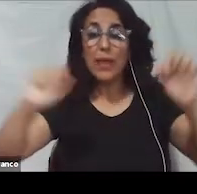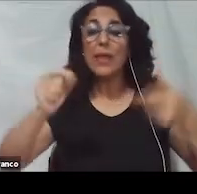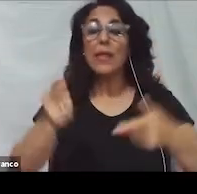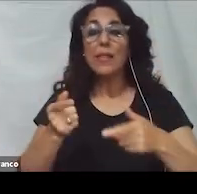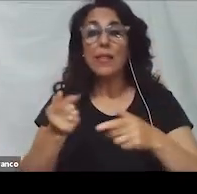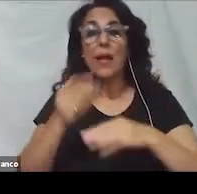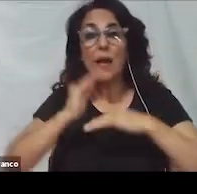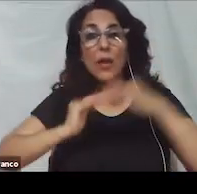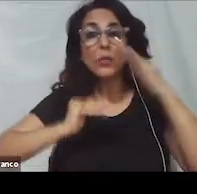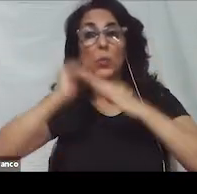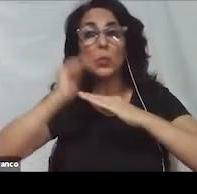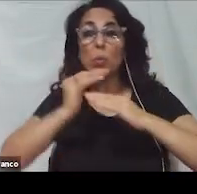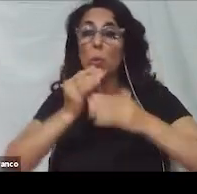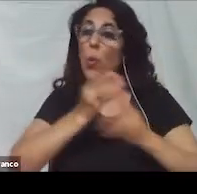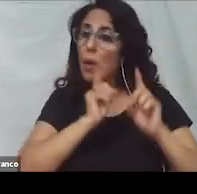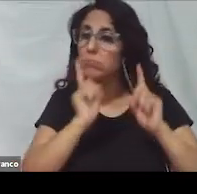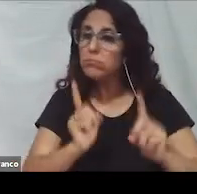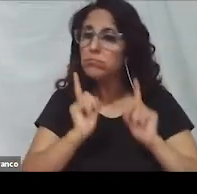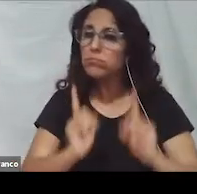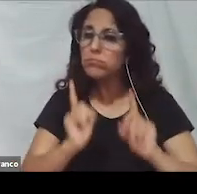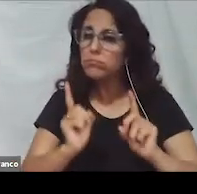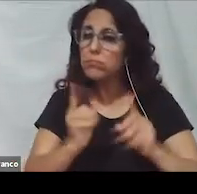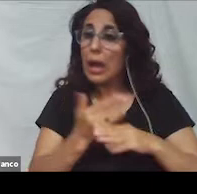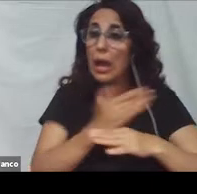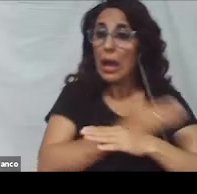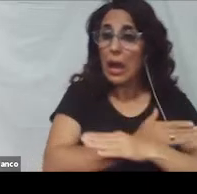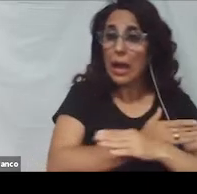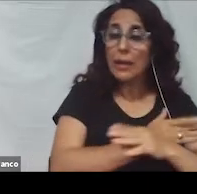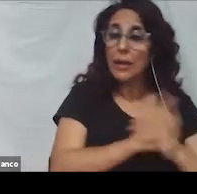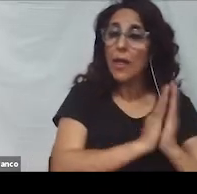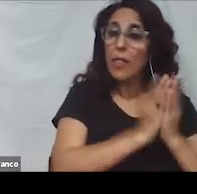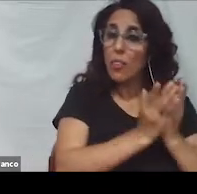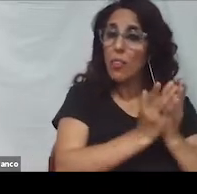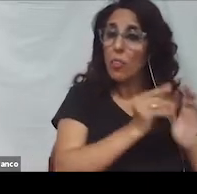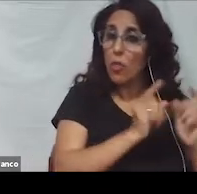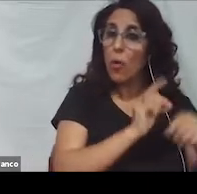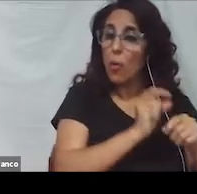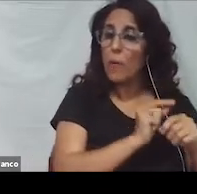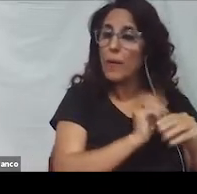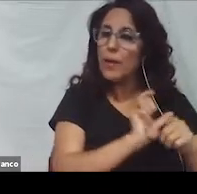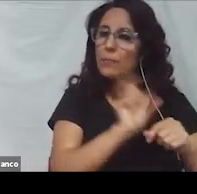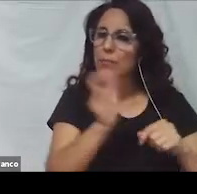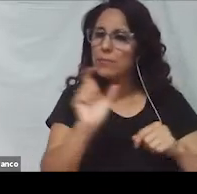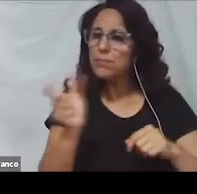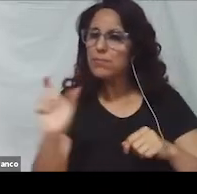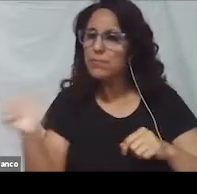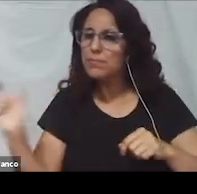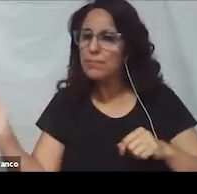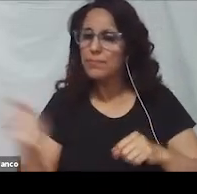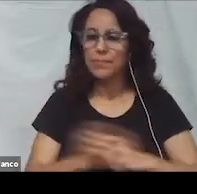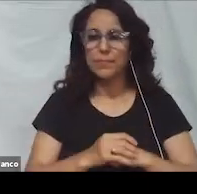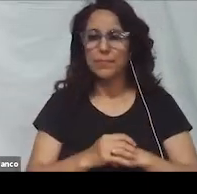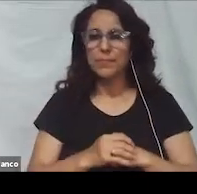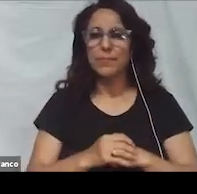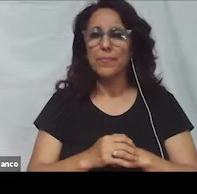de acuerdo a la estructura que le hayamos dado al documento, bien, en forma secuencial. Ya vamos a ver más en detalle